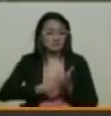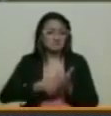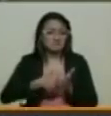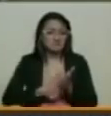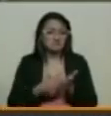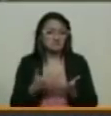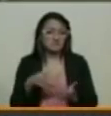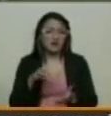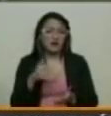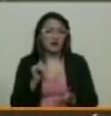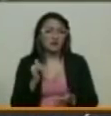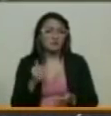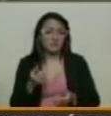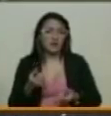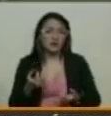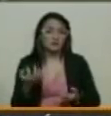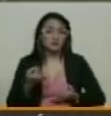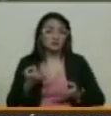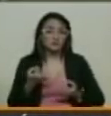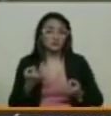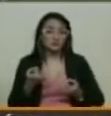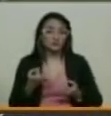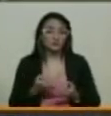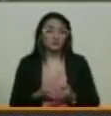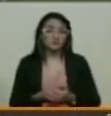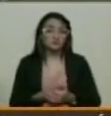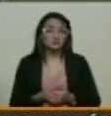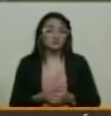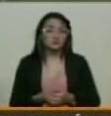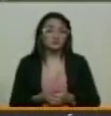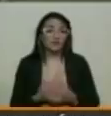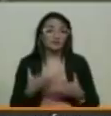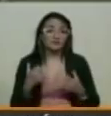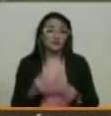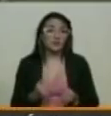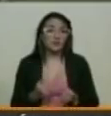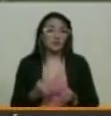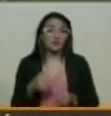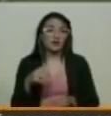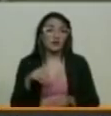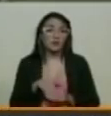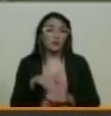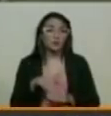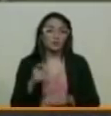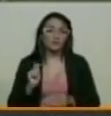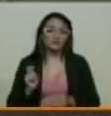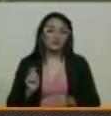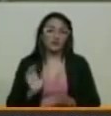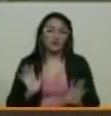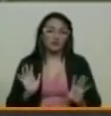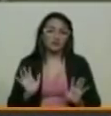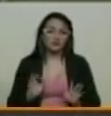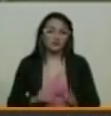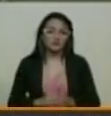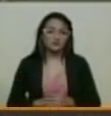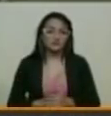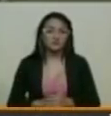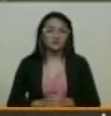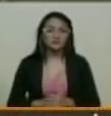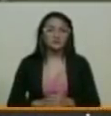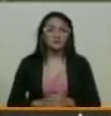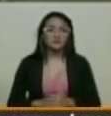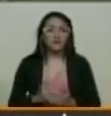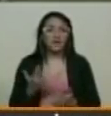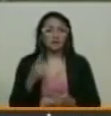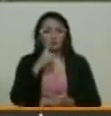para garantizar la seguridad del voto no hace falta. Así que nosotros, eso ya hace